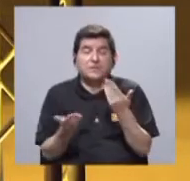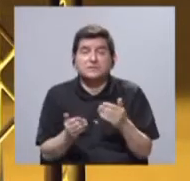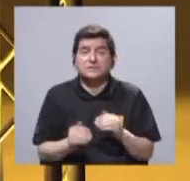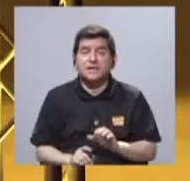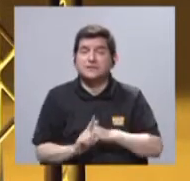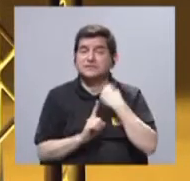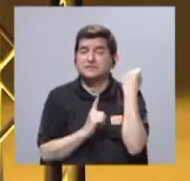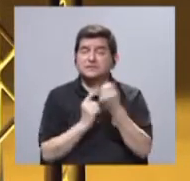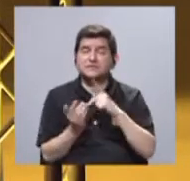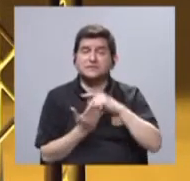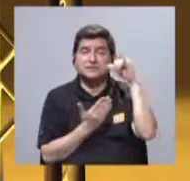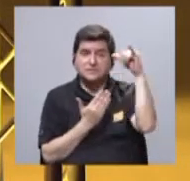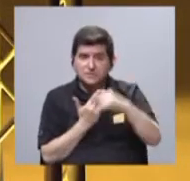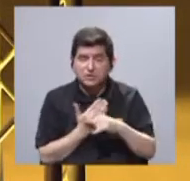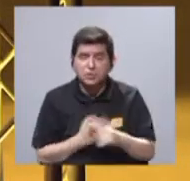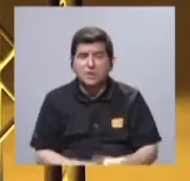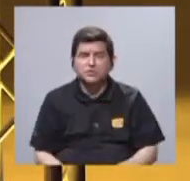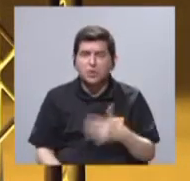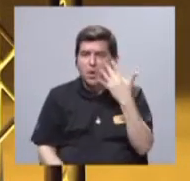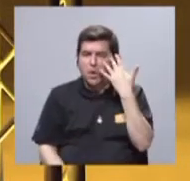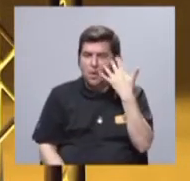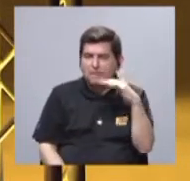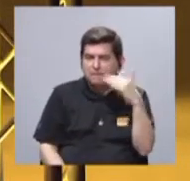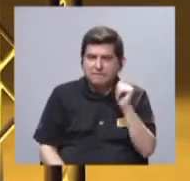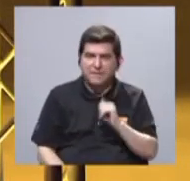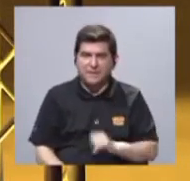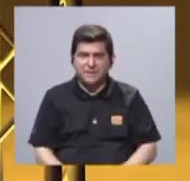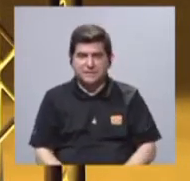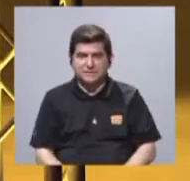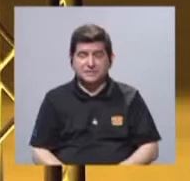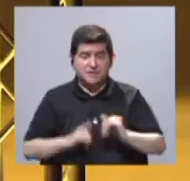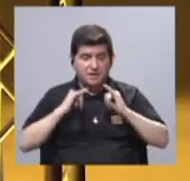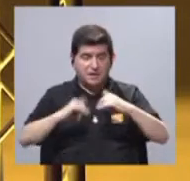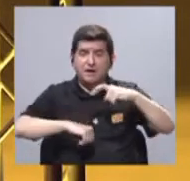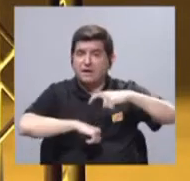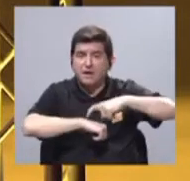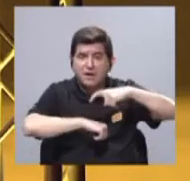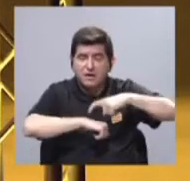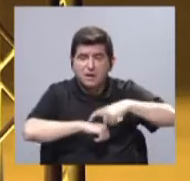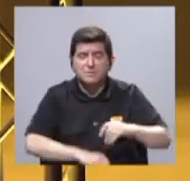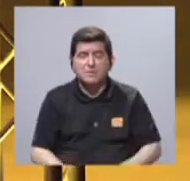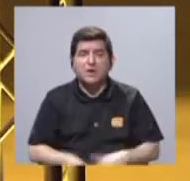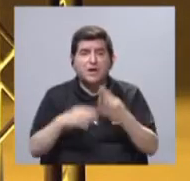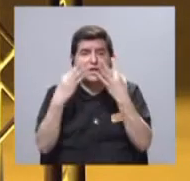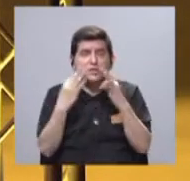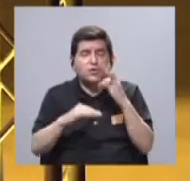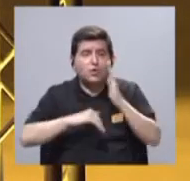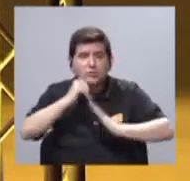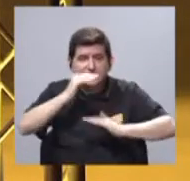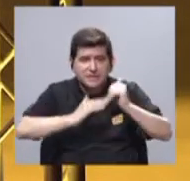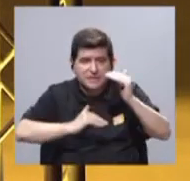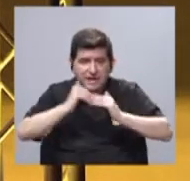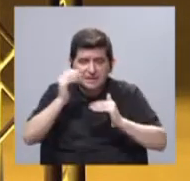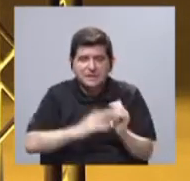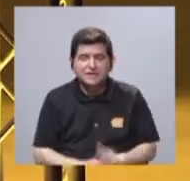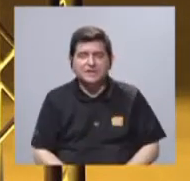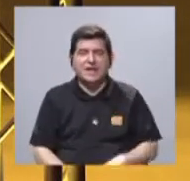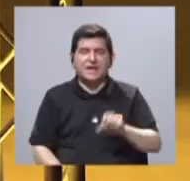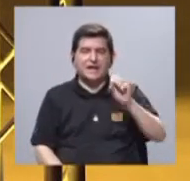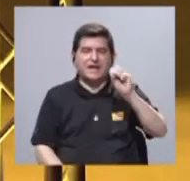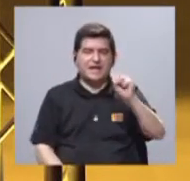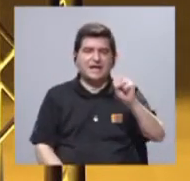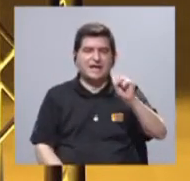este proyecto con lo que de manera simultánea estaba intentando